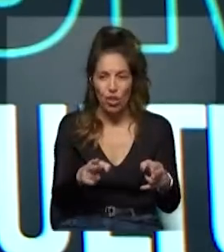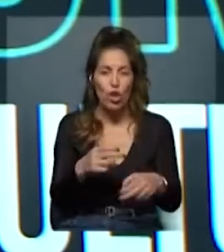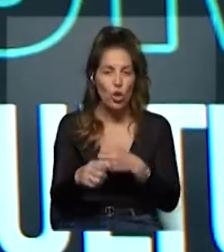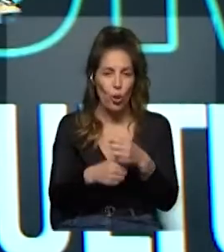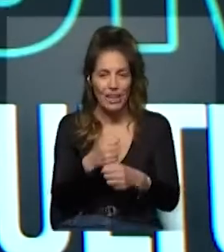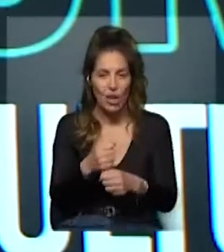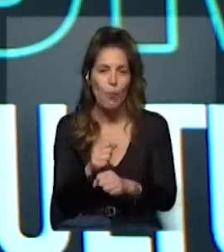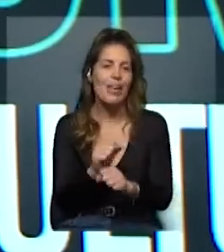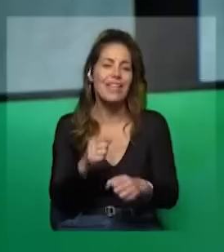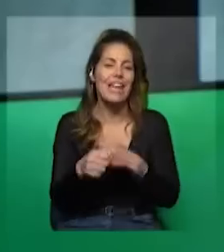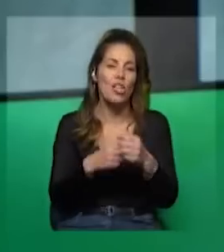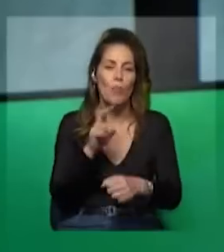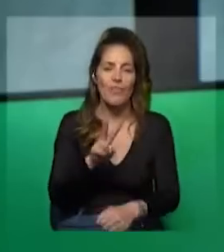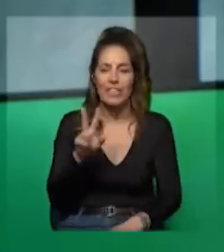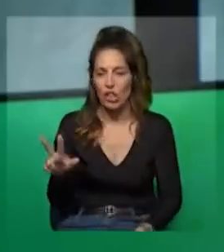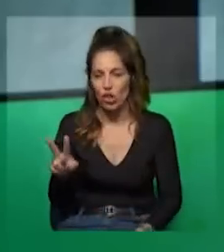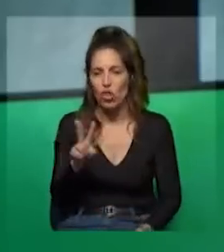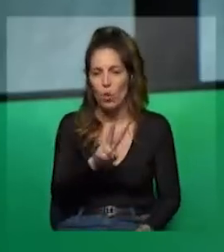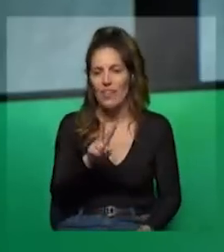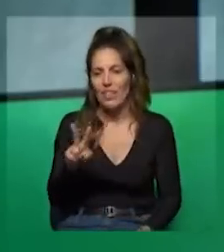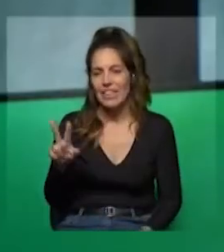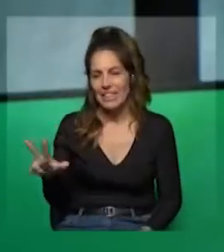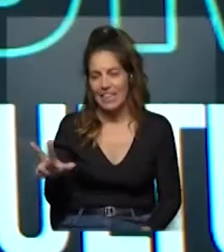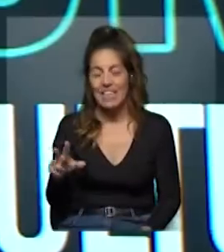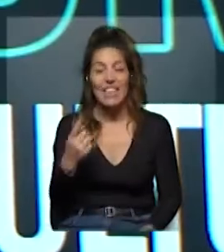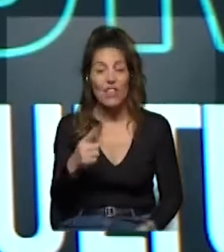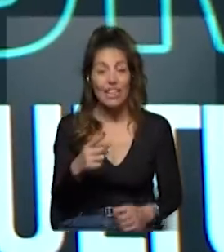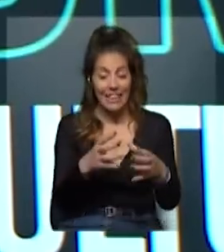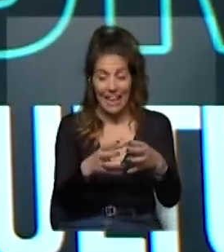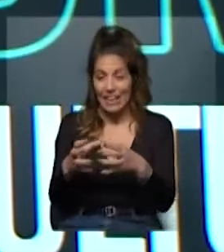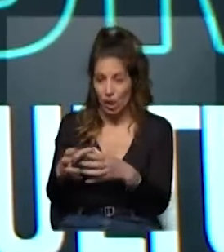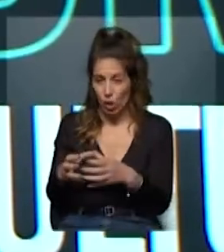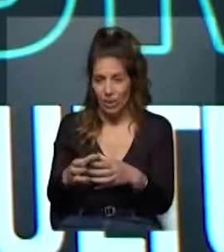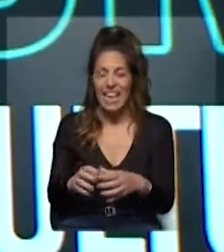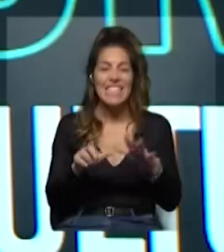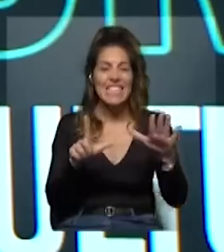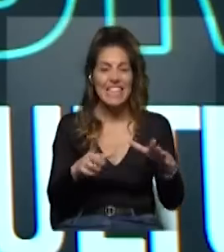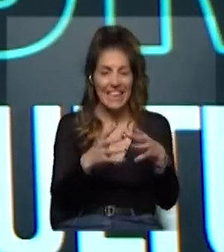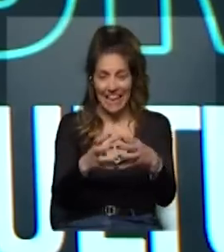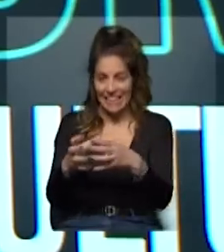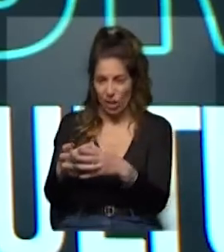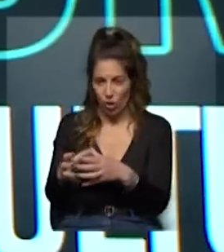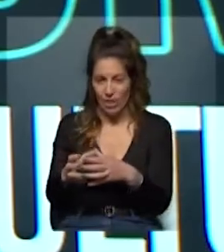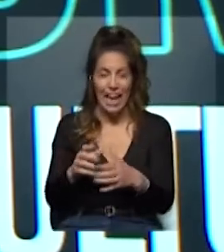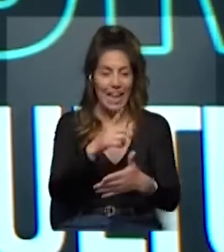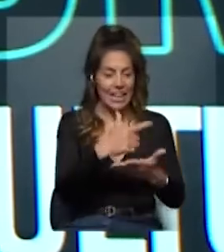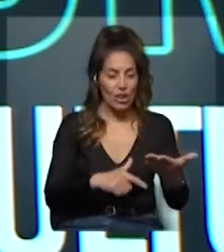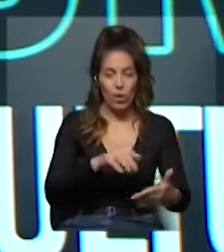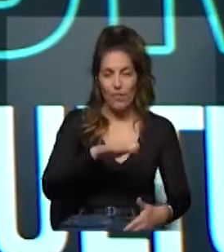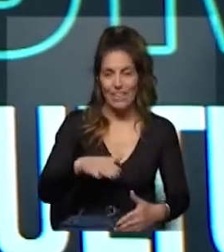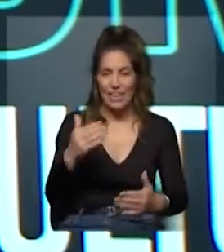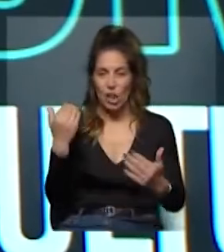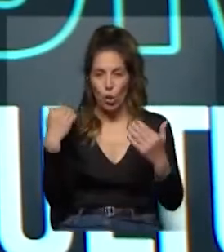calendario pueden ser de 2022 o 2023 bien Y tenemos varias categorías tenemos varias categorías hay siete categorías hay literatura infantil y